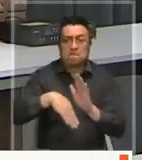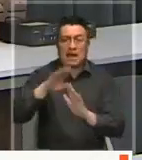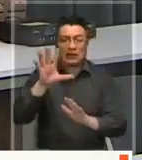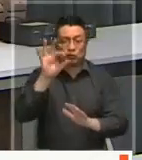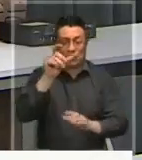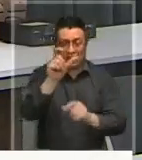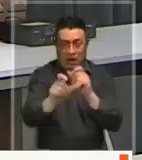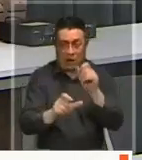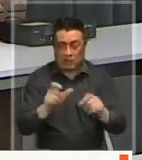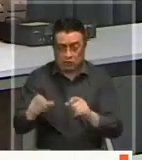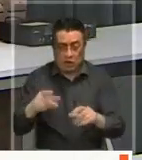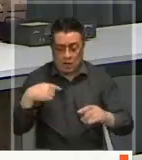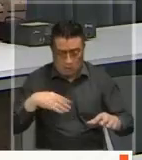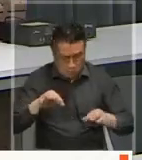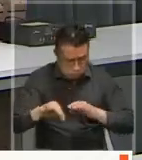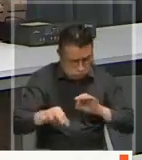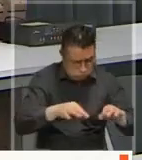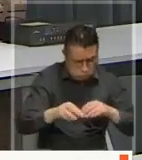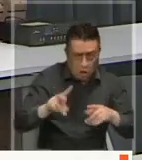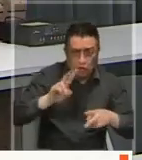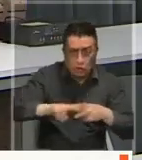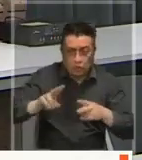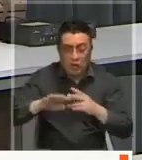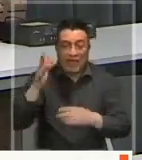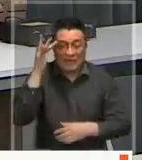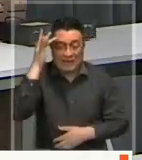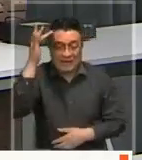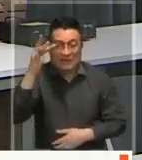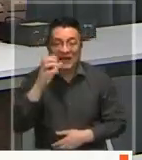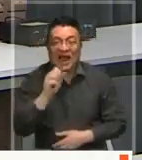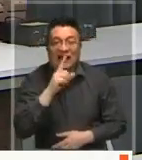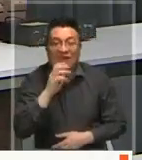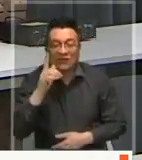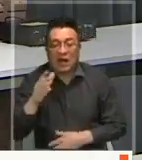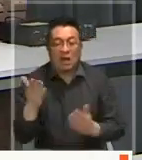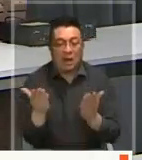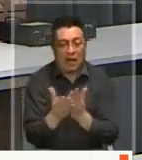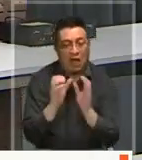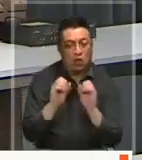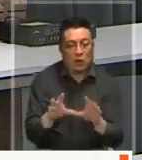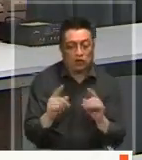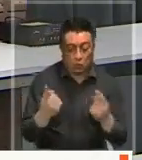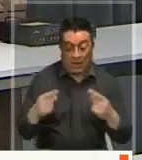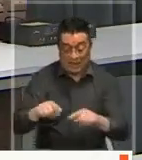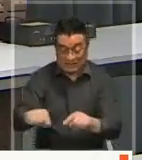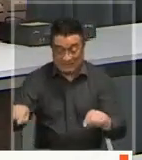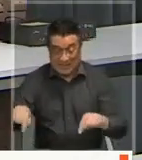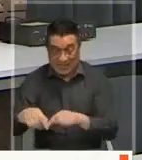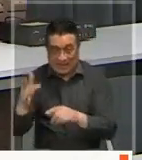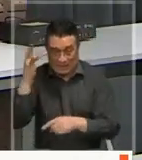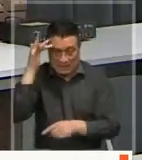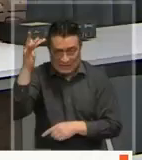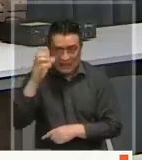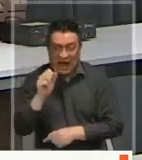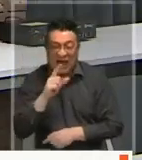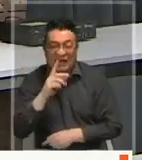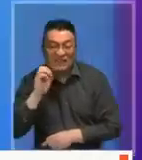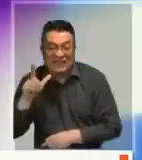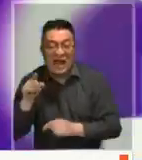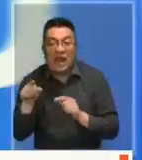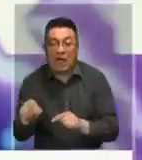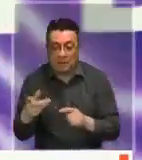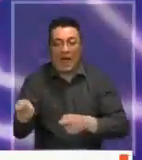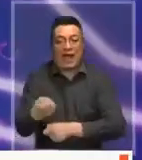personas van a estar desarrollando soluciones con inteligencia artificial para la educación. Vamos a tener una sala de inteligencia artificial aplicada a nuestra